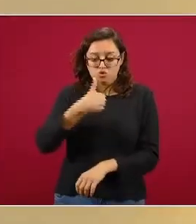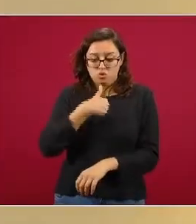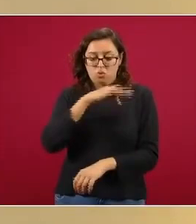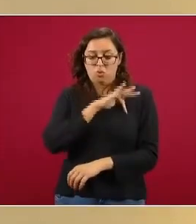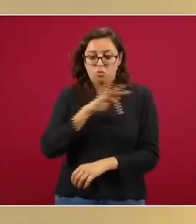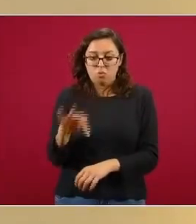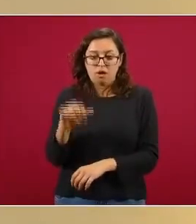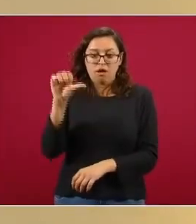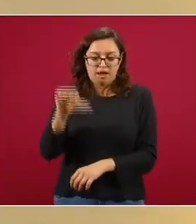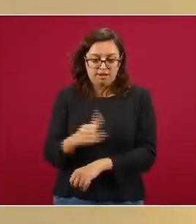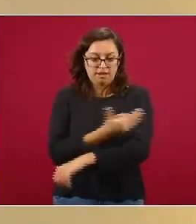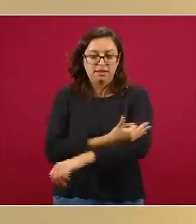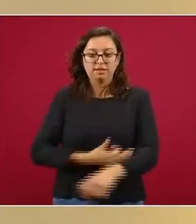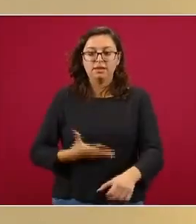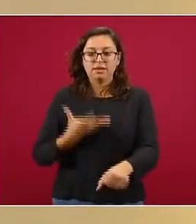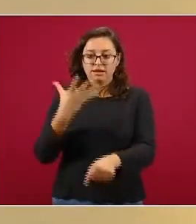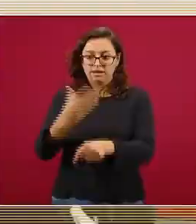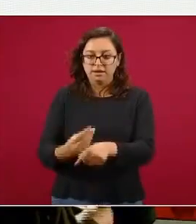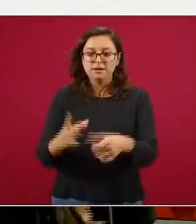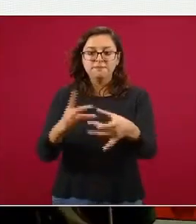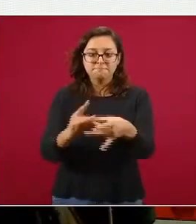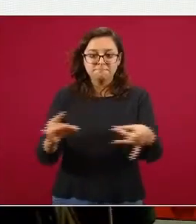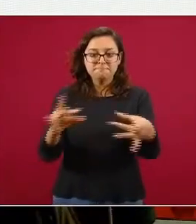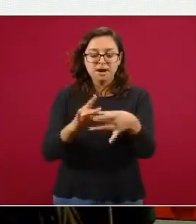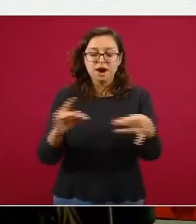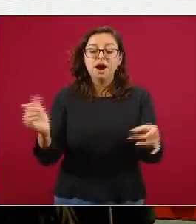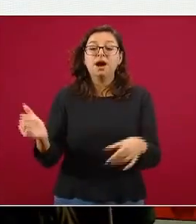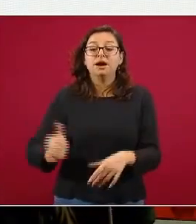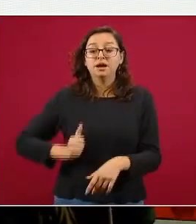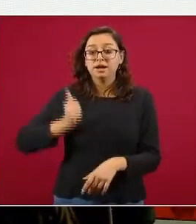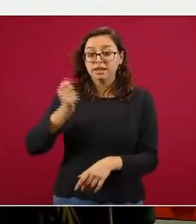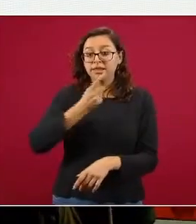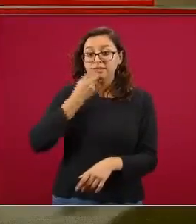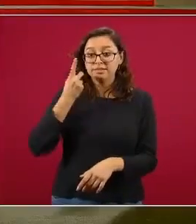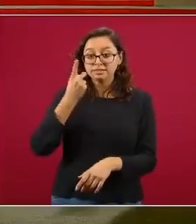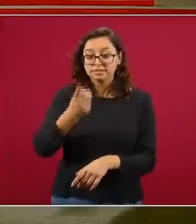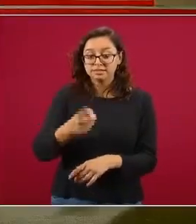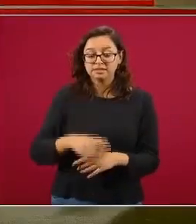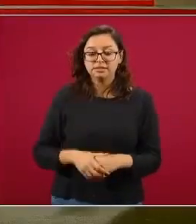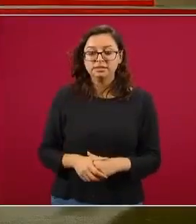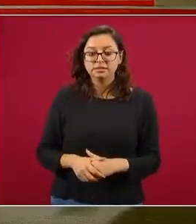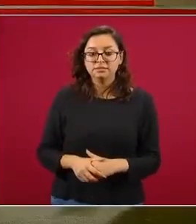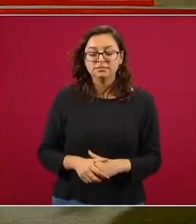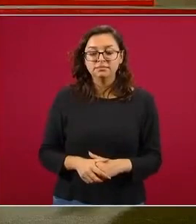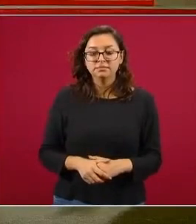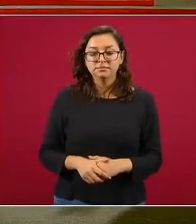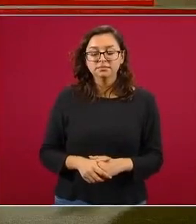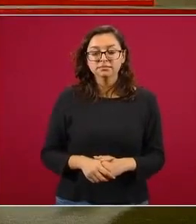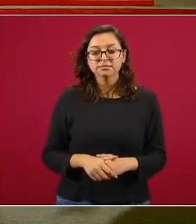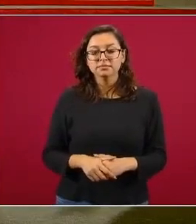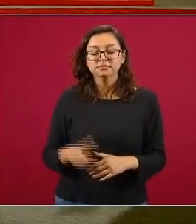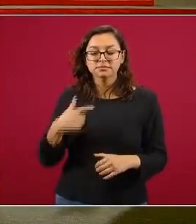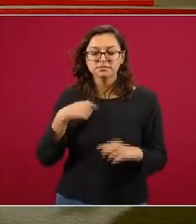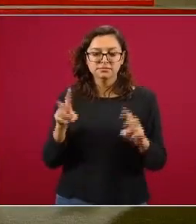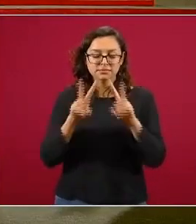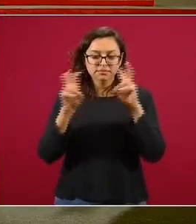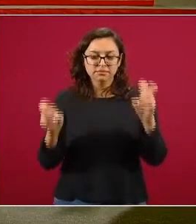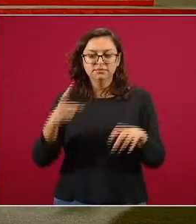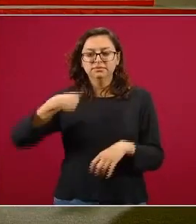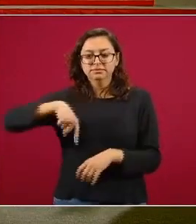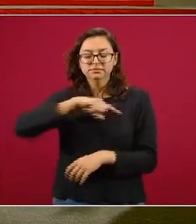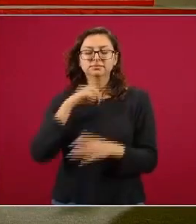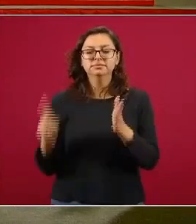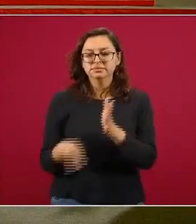comentáramos en la conferencia vespertina. Entonces aprovecho para comentarles, este es un tema que ya hemos platicado en otras